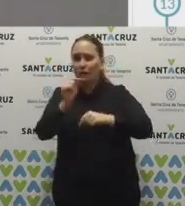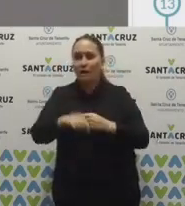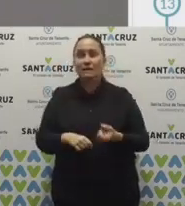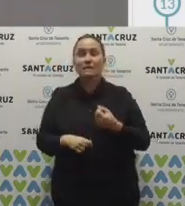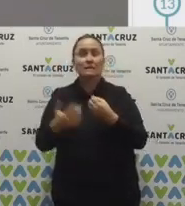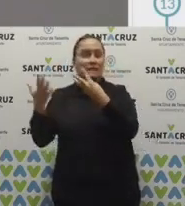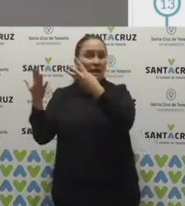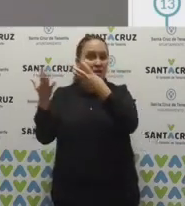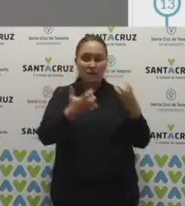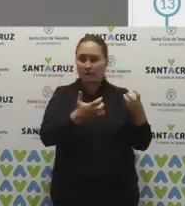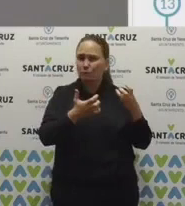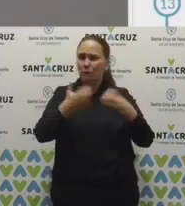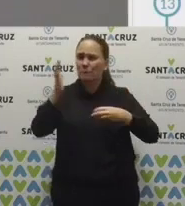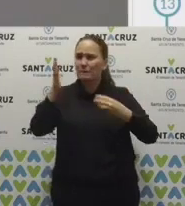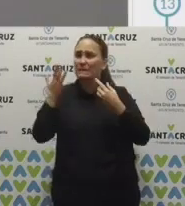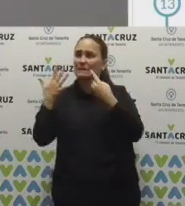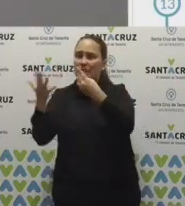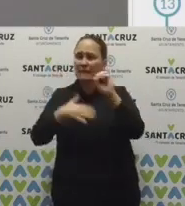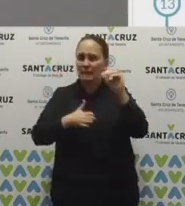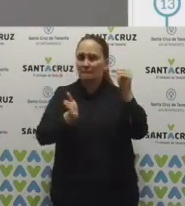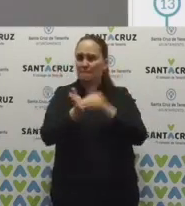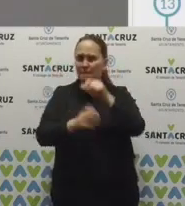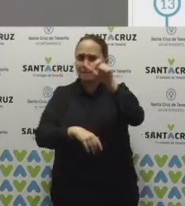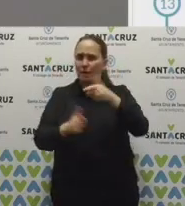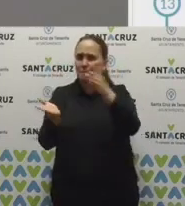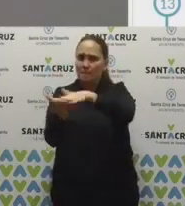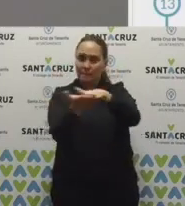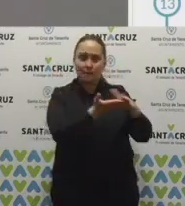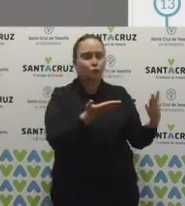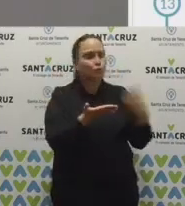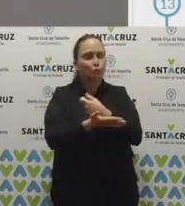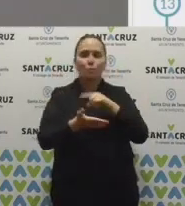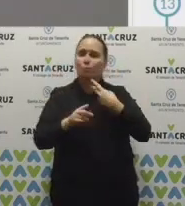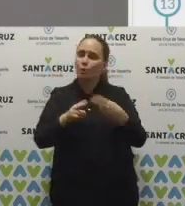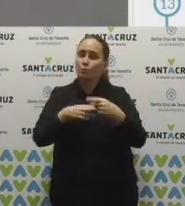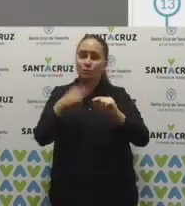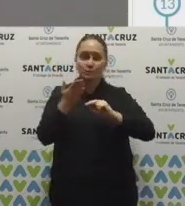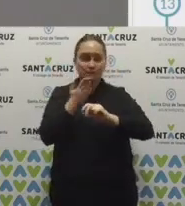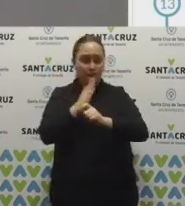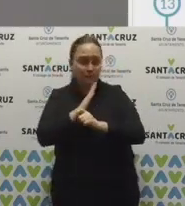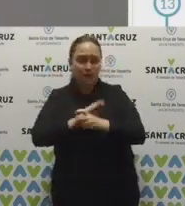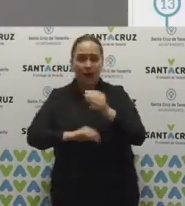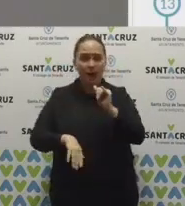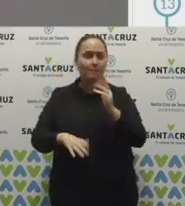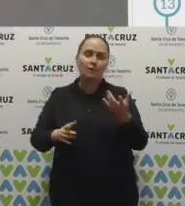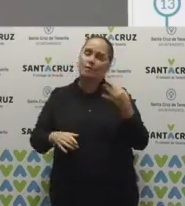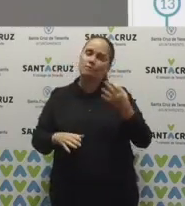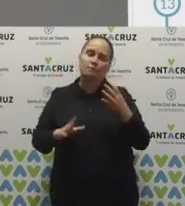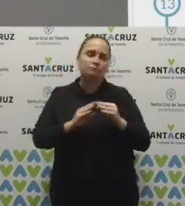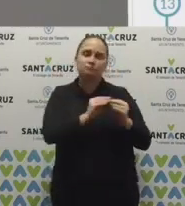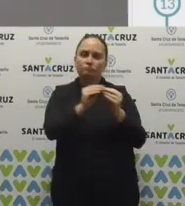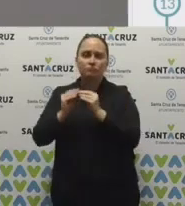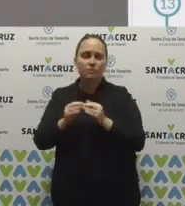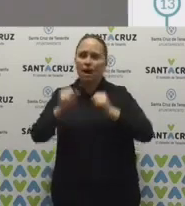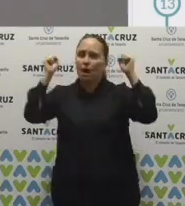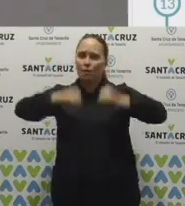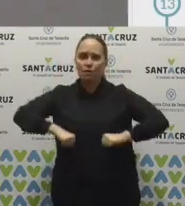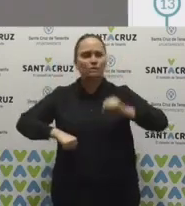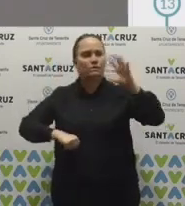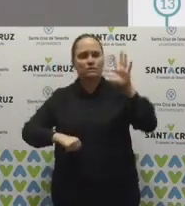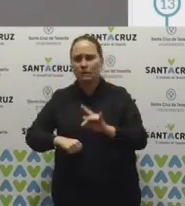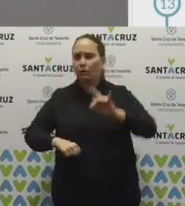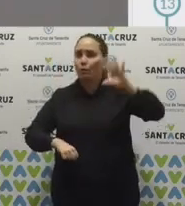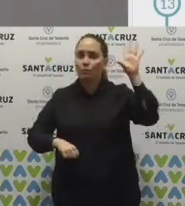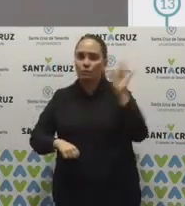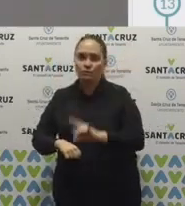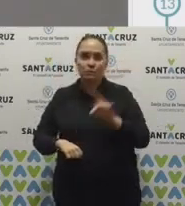nuestra estrategia política pero vamos a tener que ponernos de acuerdo si o si cualquiera puede comprender que una emoción con 59